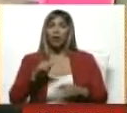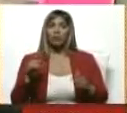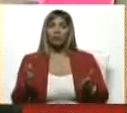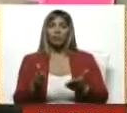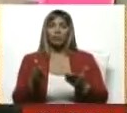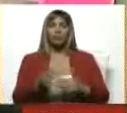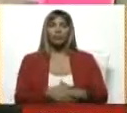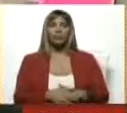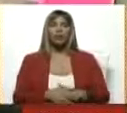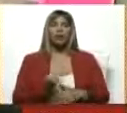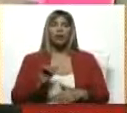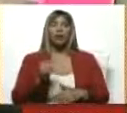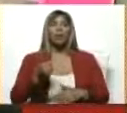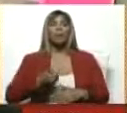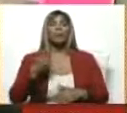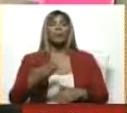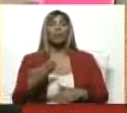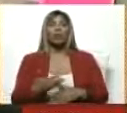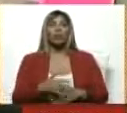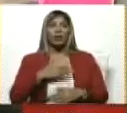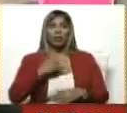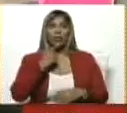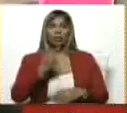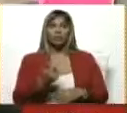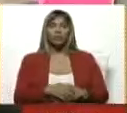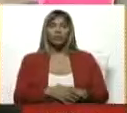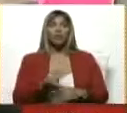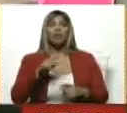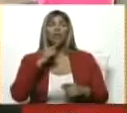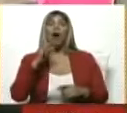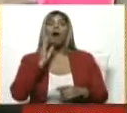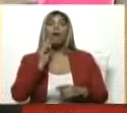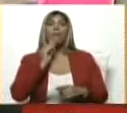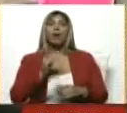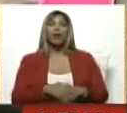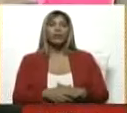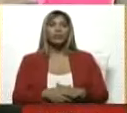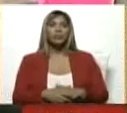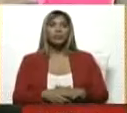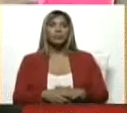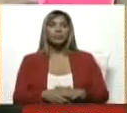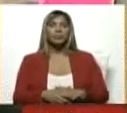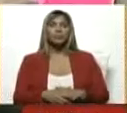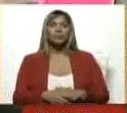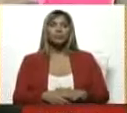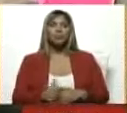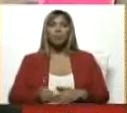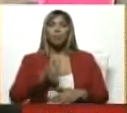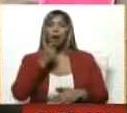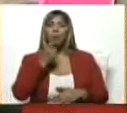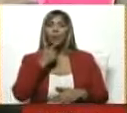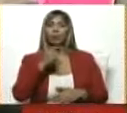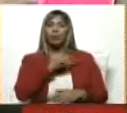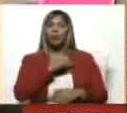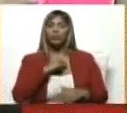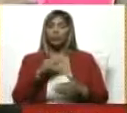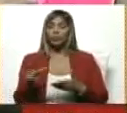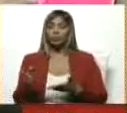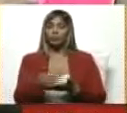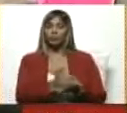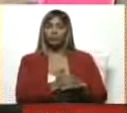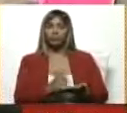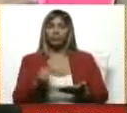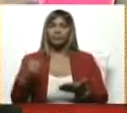impulso. Y principalmente lo que quería decir es que una de las experiencias más bonitas que hemos recogido a lo